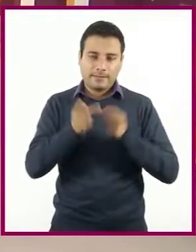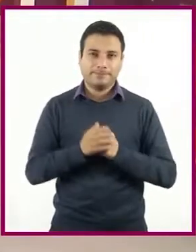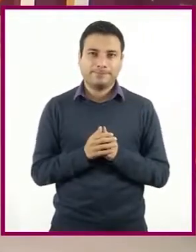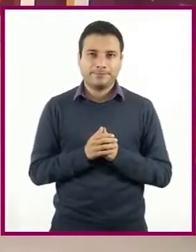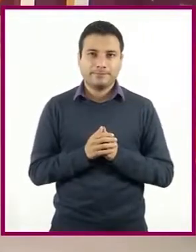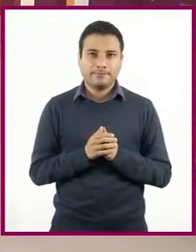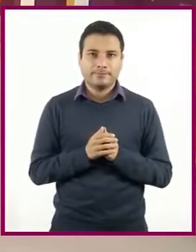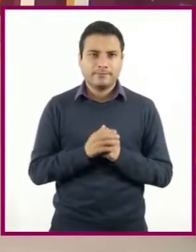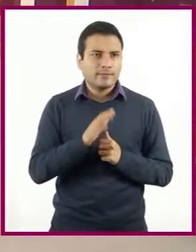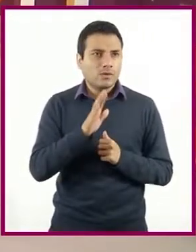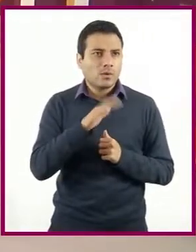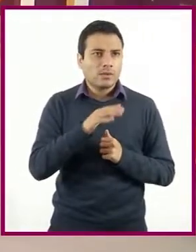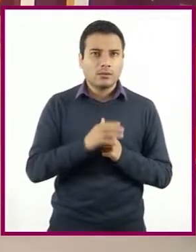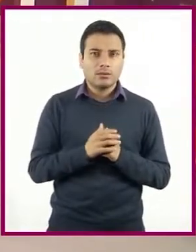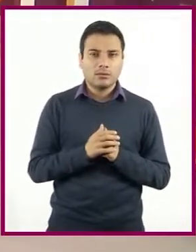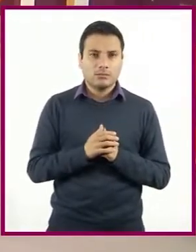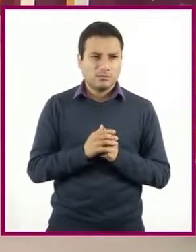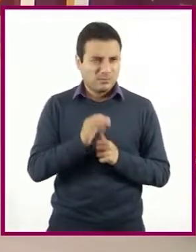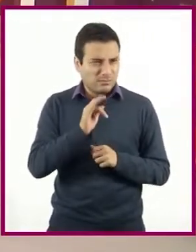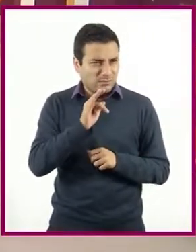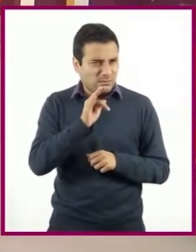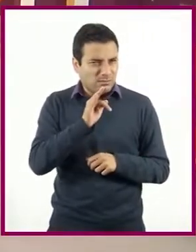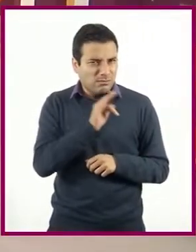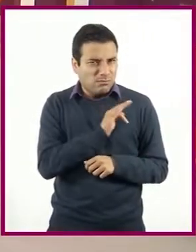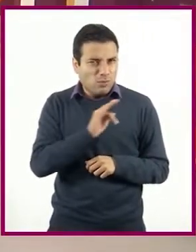Oye, ¿a poco ya se puede viajar en el tiempo?